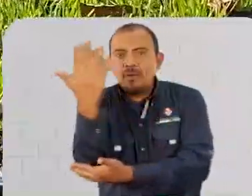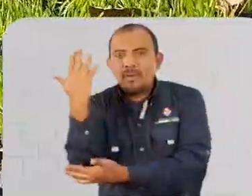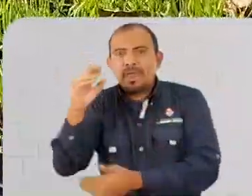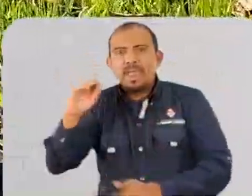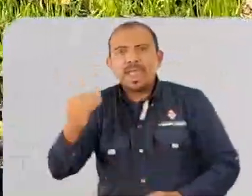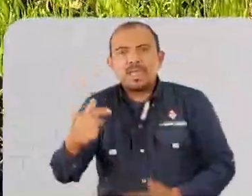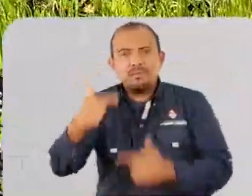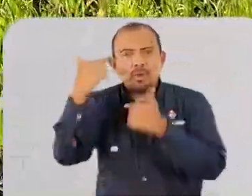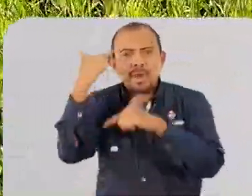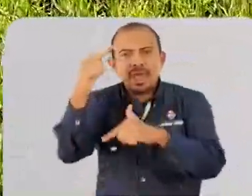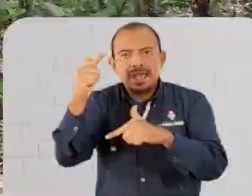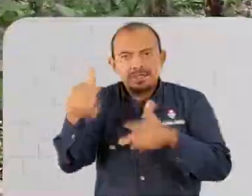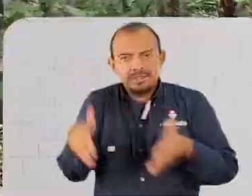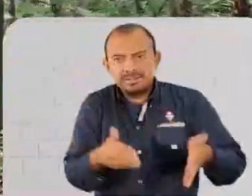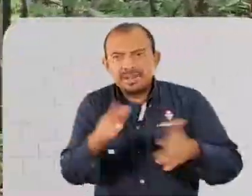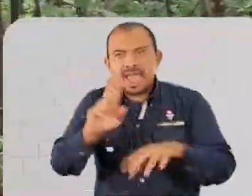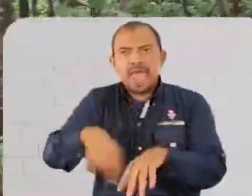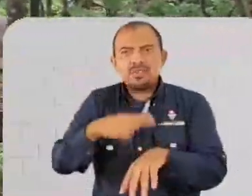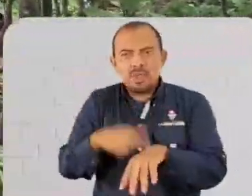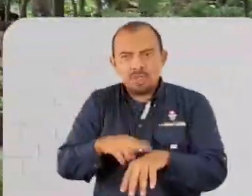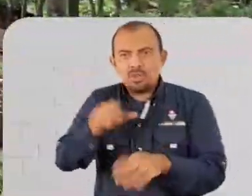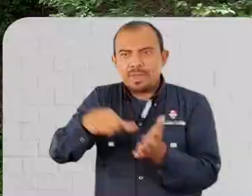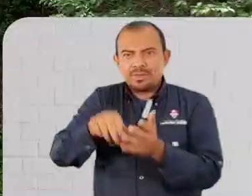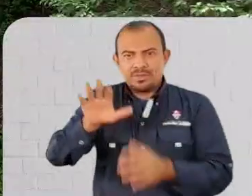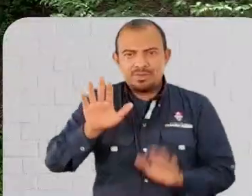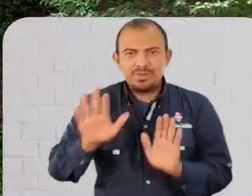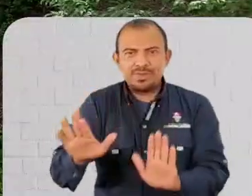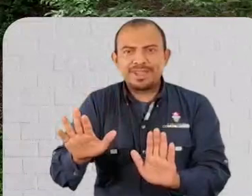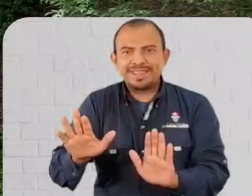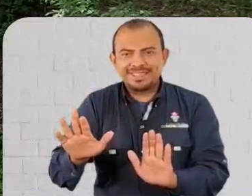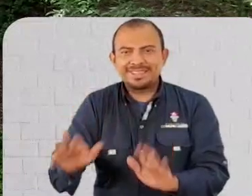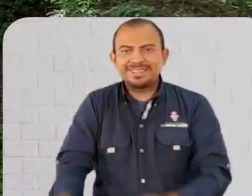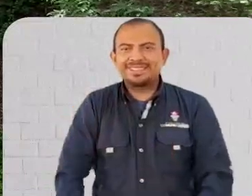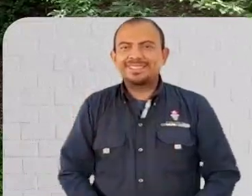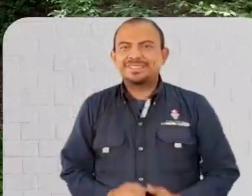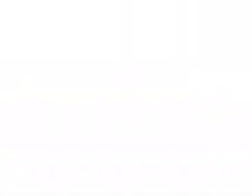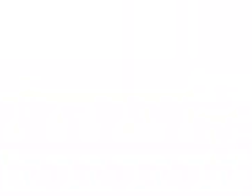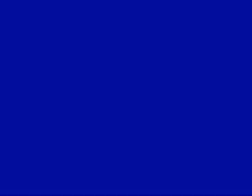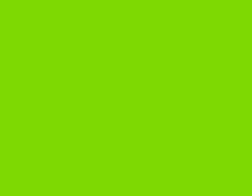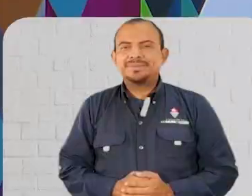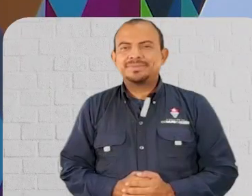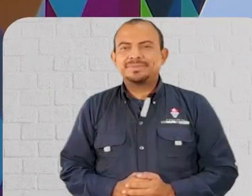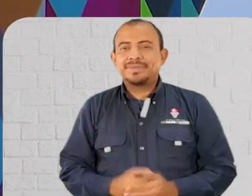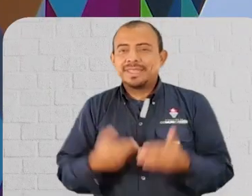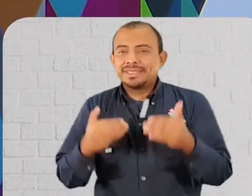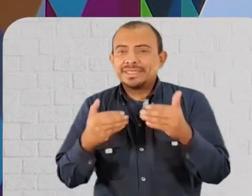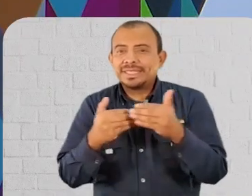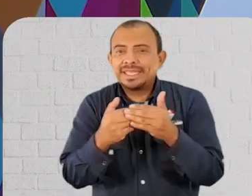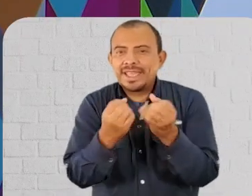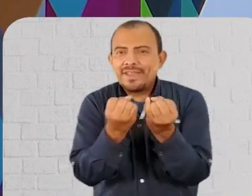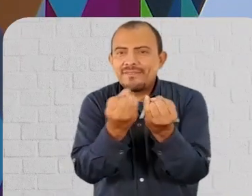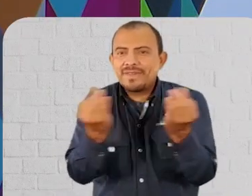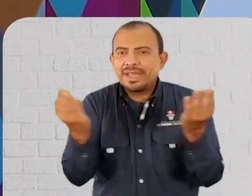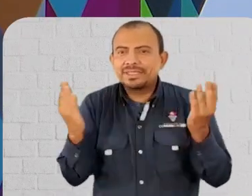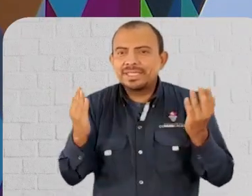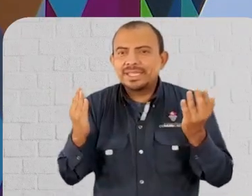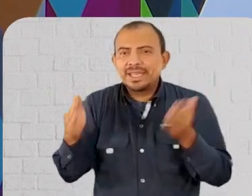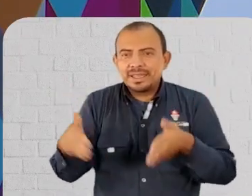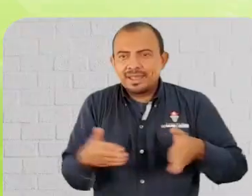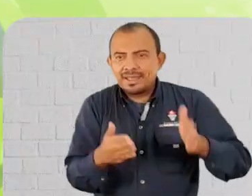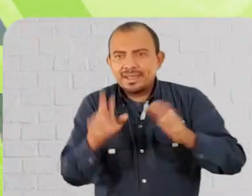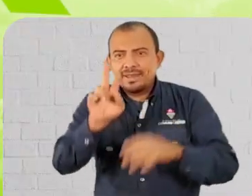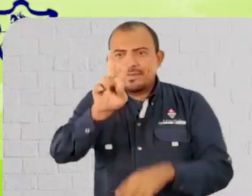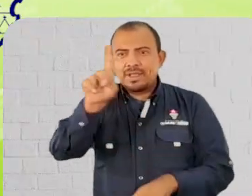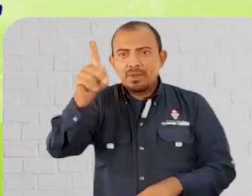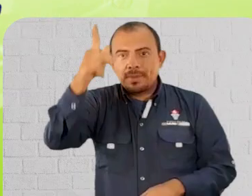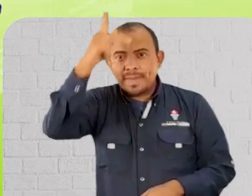de 15.000 nuevos árboles y que fortalece el cinturón ecológico municipal. Se acerca la fecha de salida para la